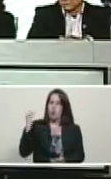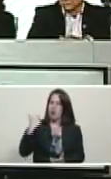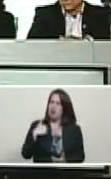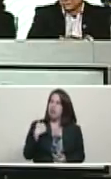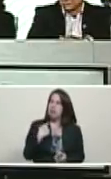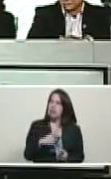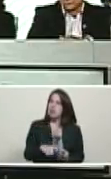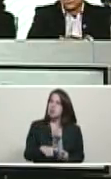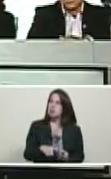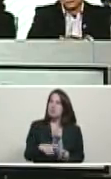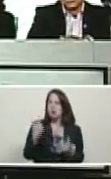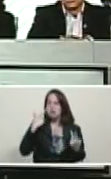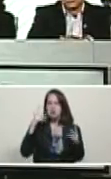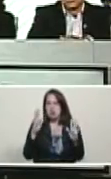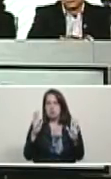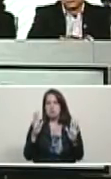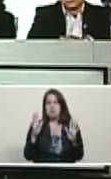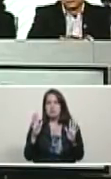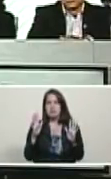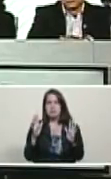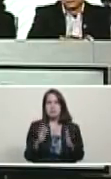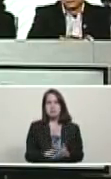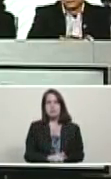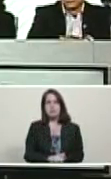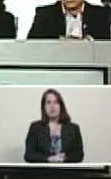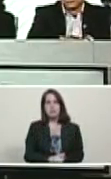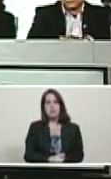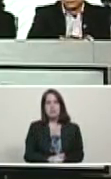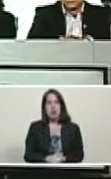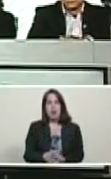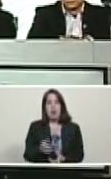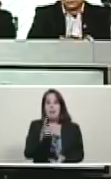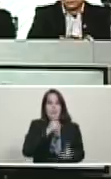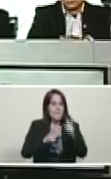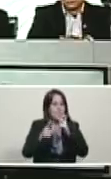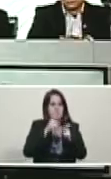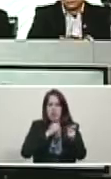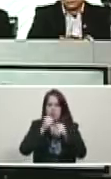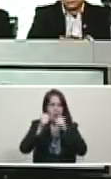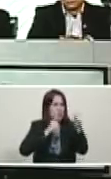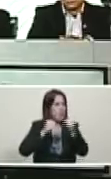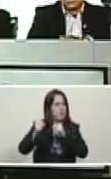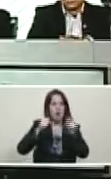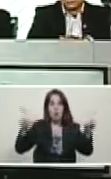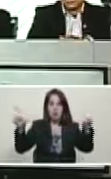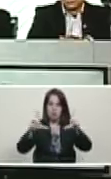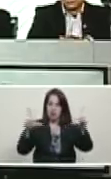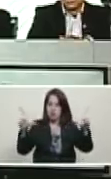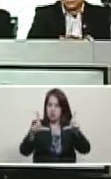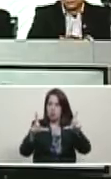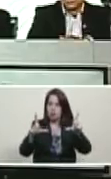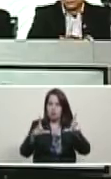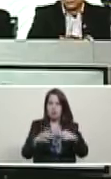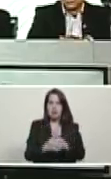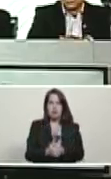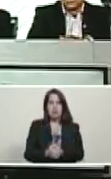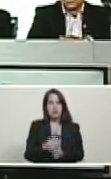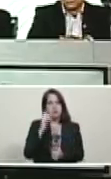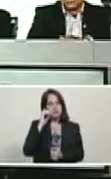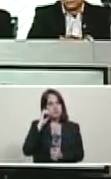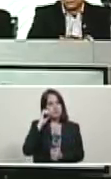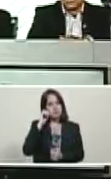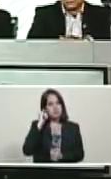eran hicieron una encuesta con para una televisora javier